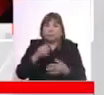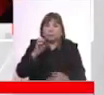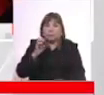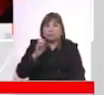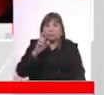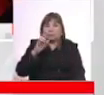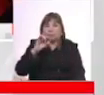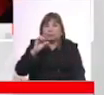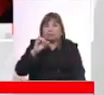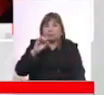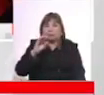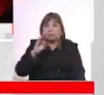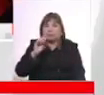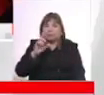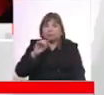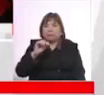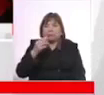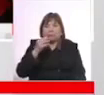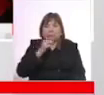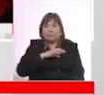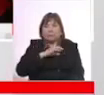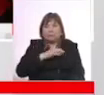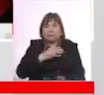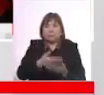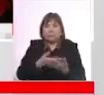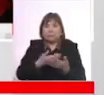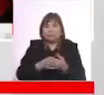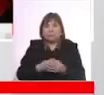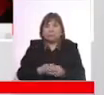elegibilidad de los beneficiarios del